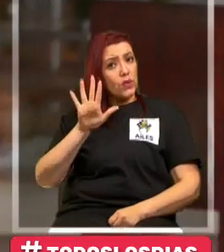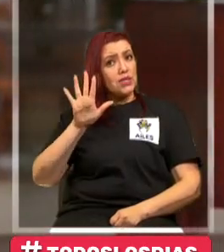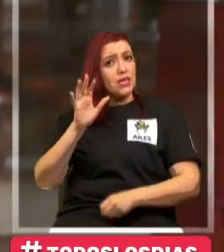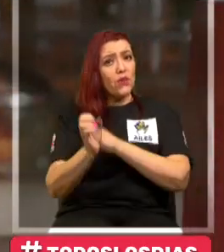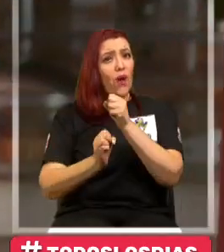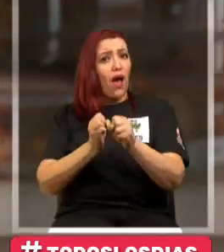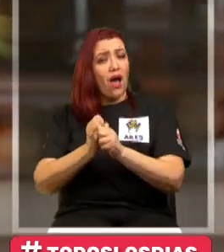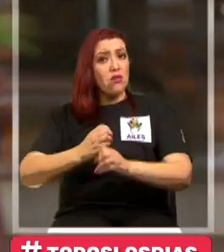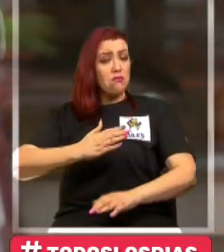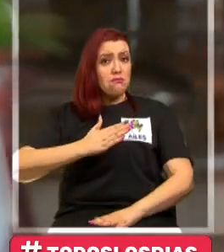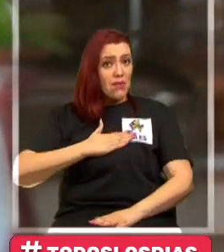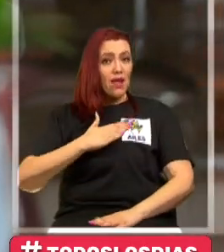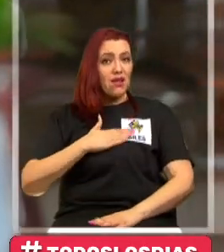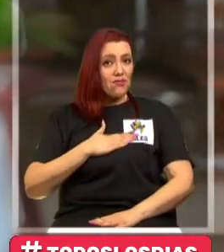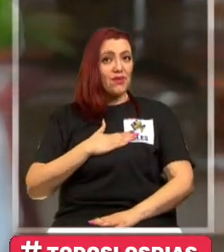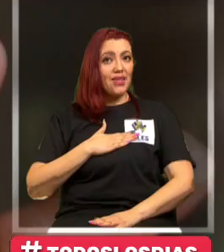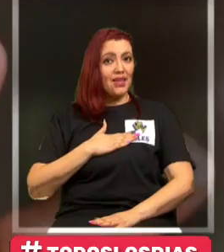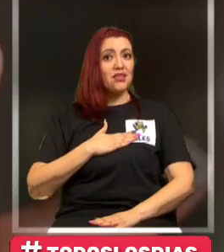para mí...